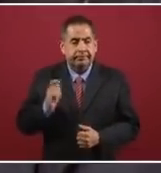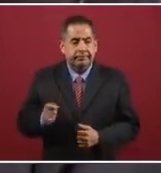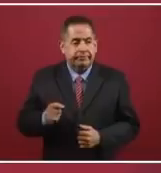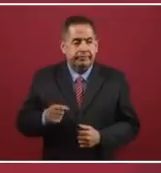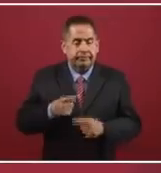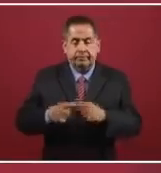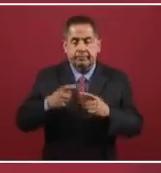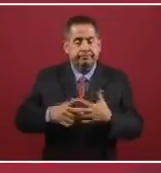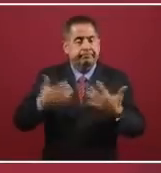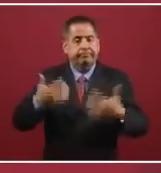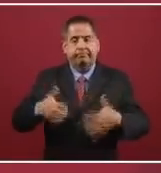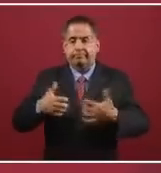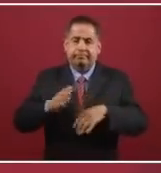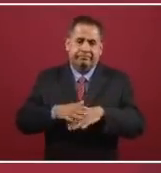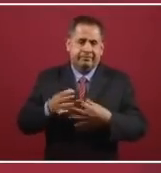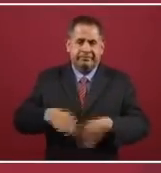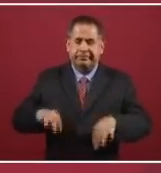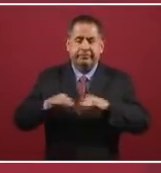empresas fundamentales